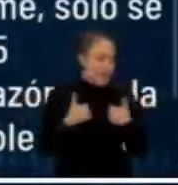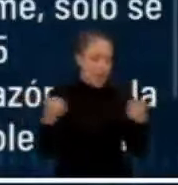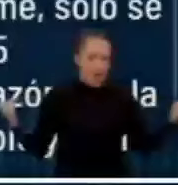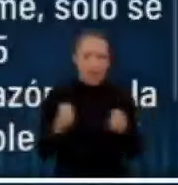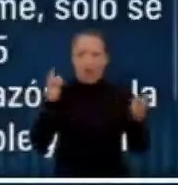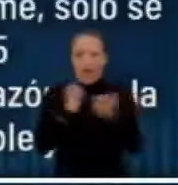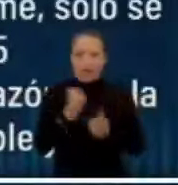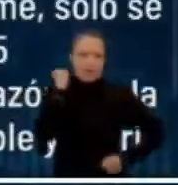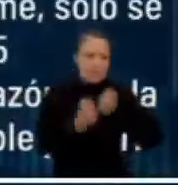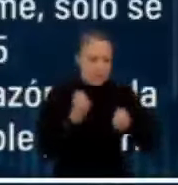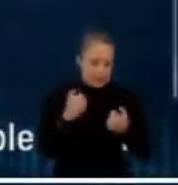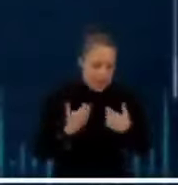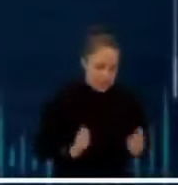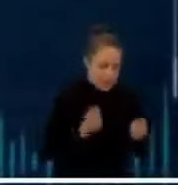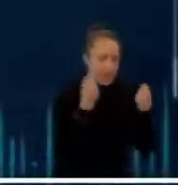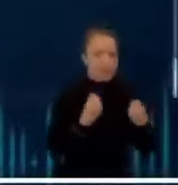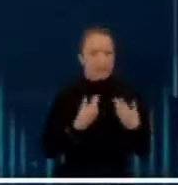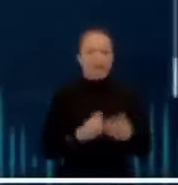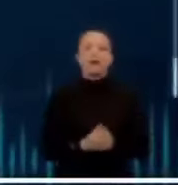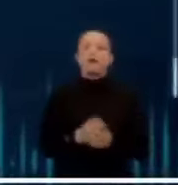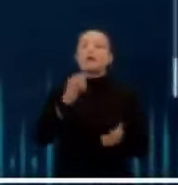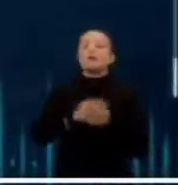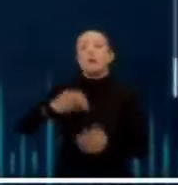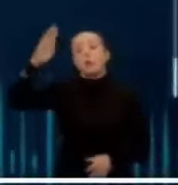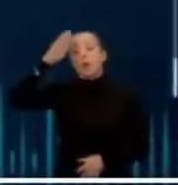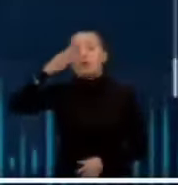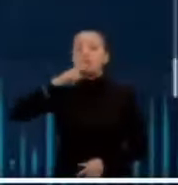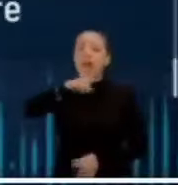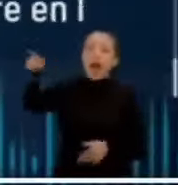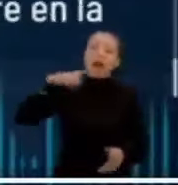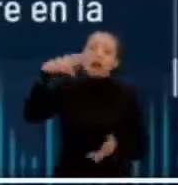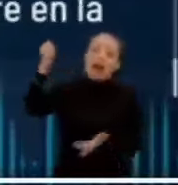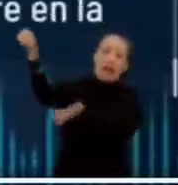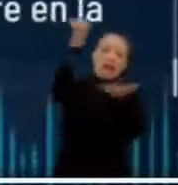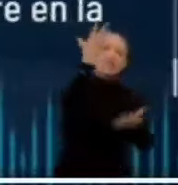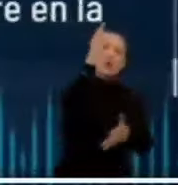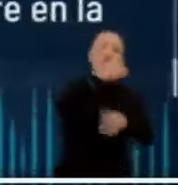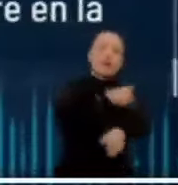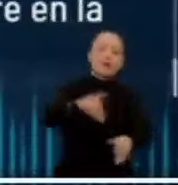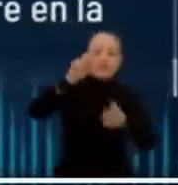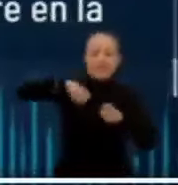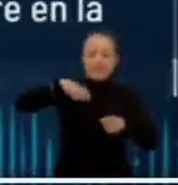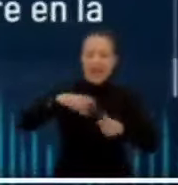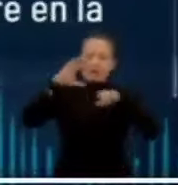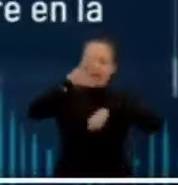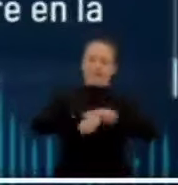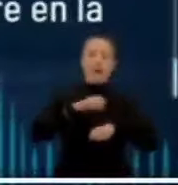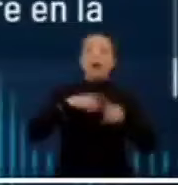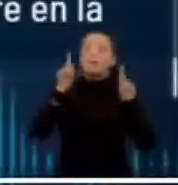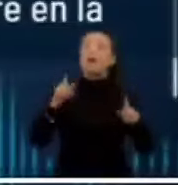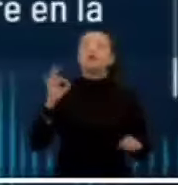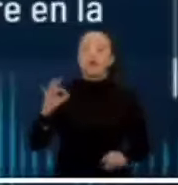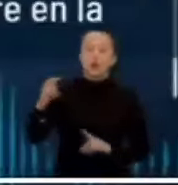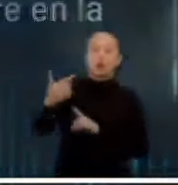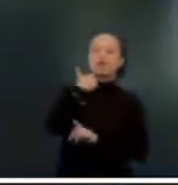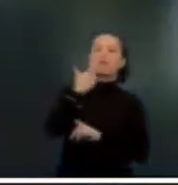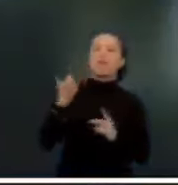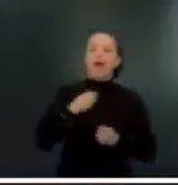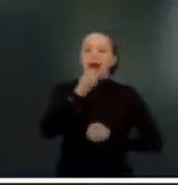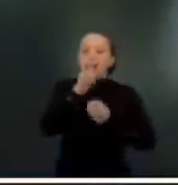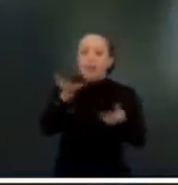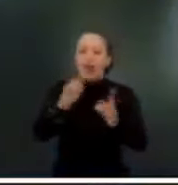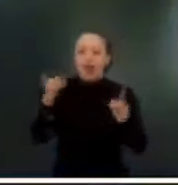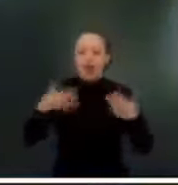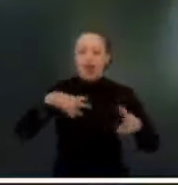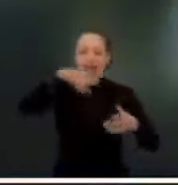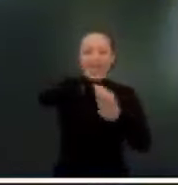y corrí para preservar la vida. La policía ofrece 50 millones supuestamente para capturarme, pero lo que realmente va a pasar es que me van a asesinar para que no declare en la